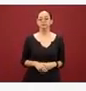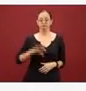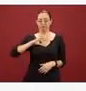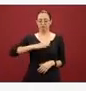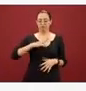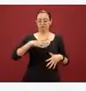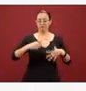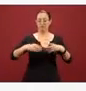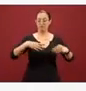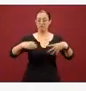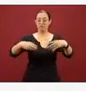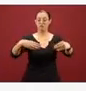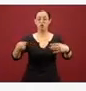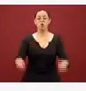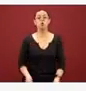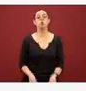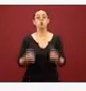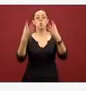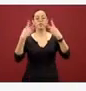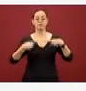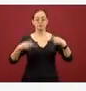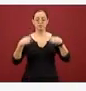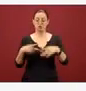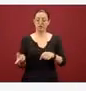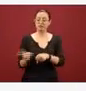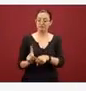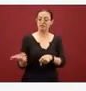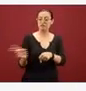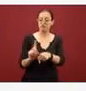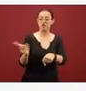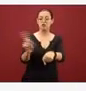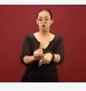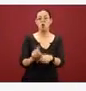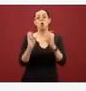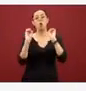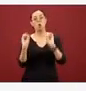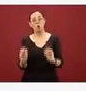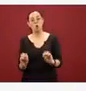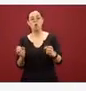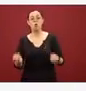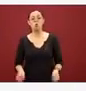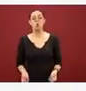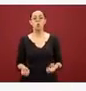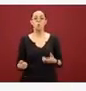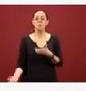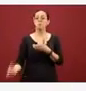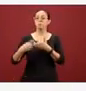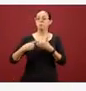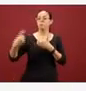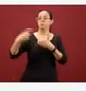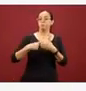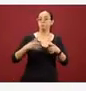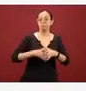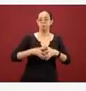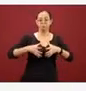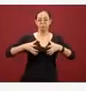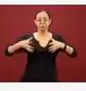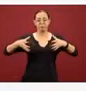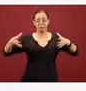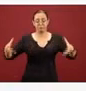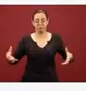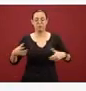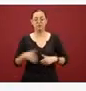estar representada por el número de casos diarios o puede estar representada por el número de casos que se van sumando cada vez. Y es